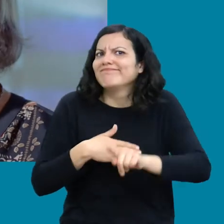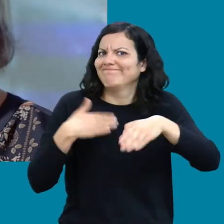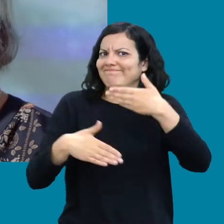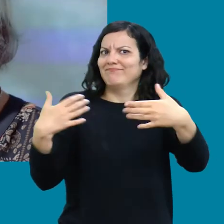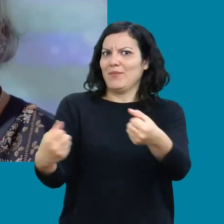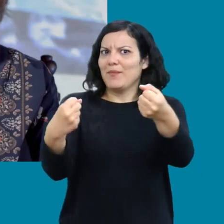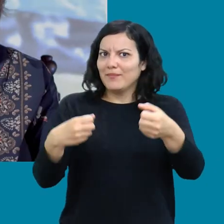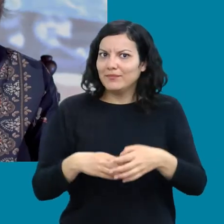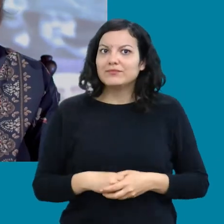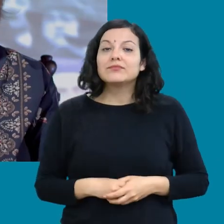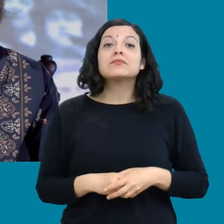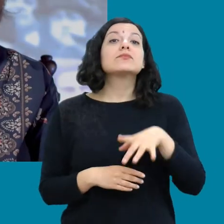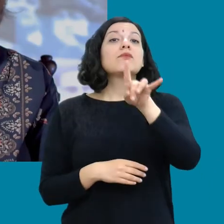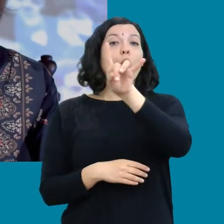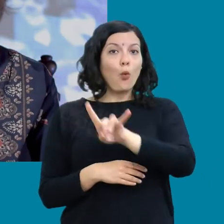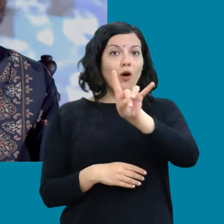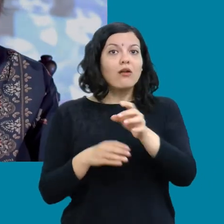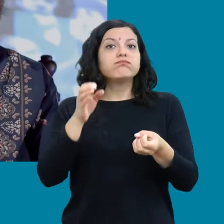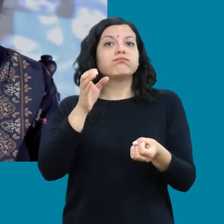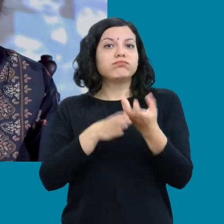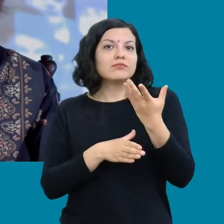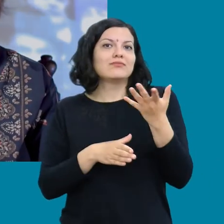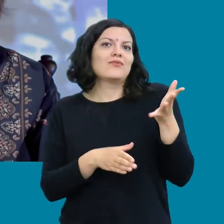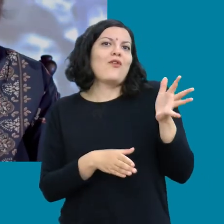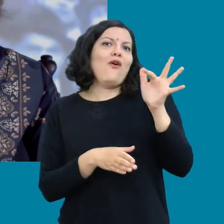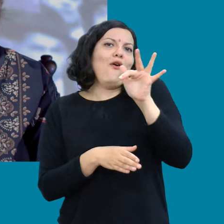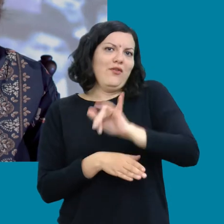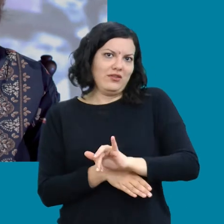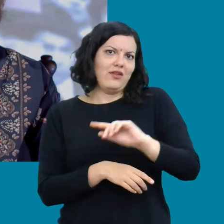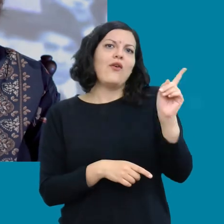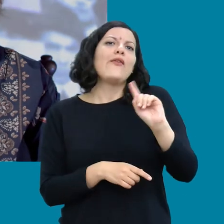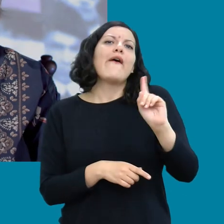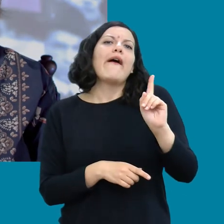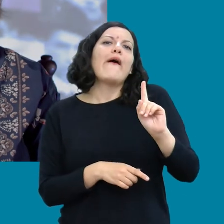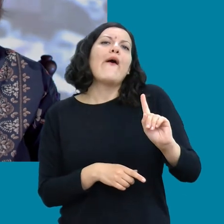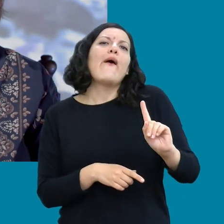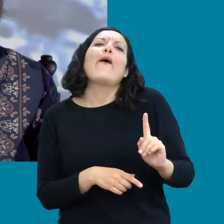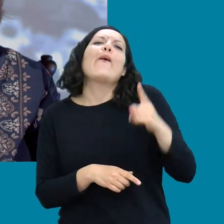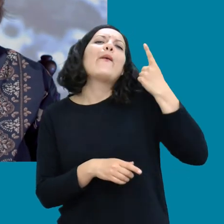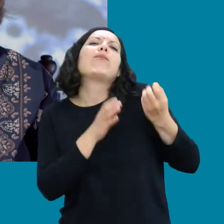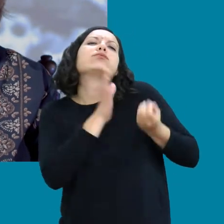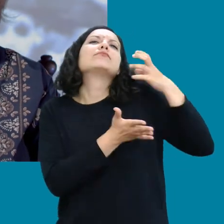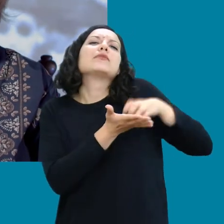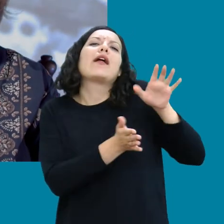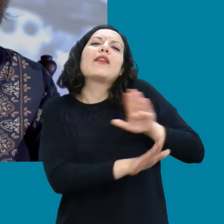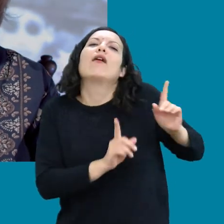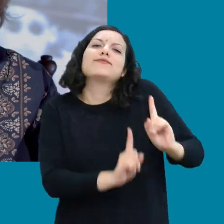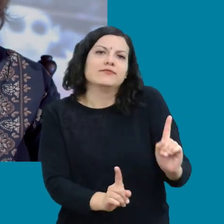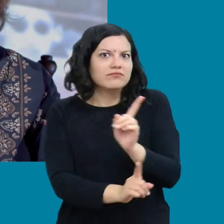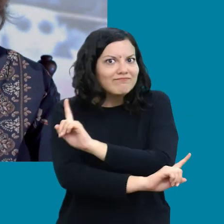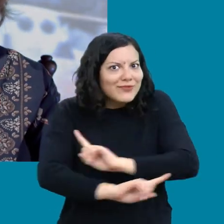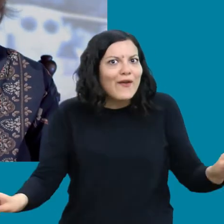que fueron por más. La universidad se construye todos los días, ¿no? No es una cosa que está hecha de una vez para siempre, porque